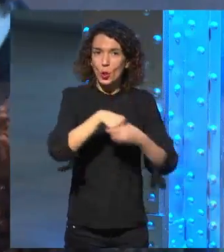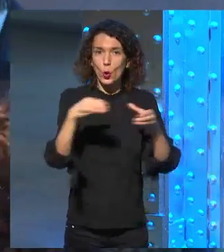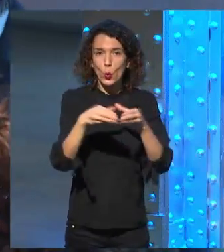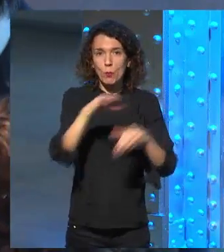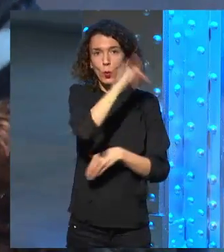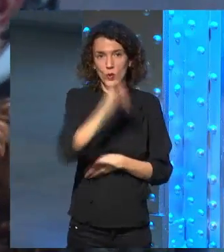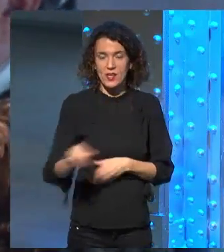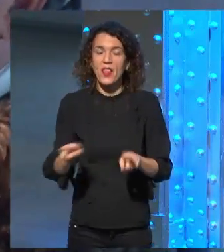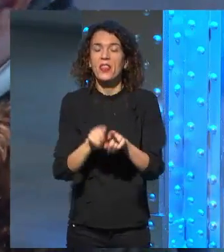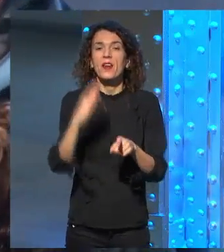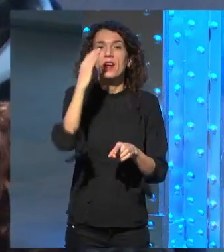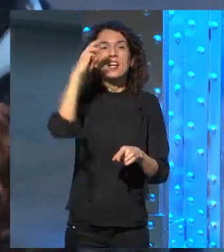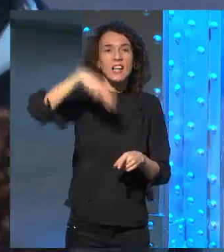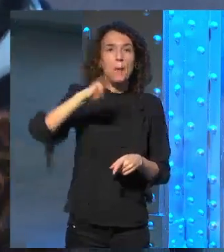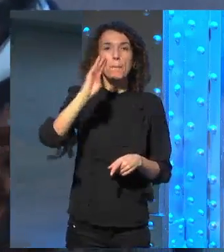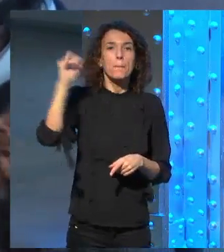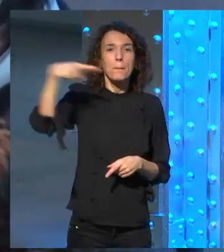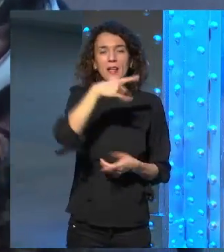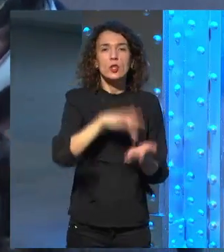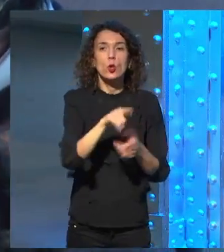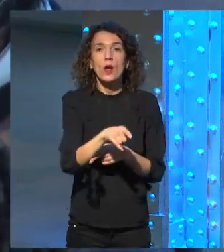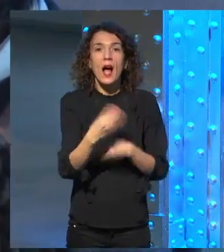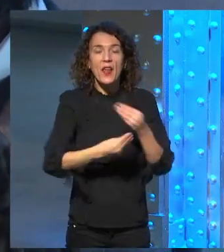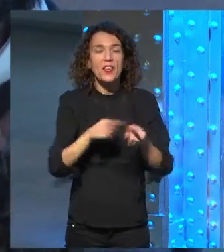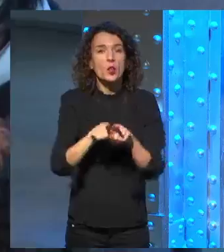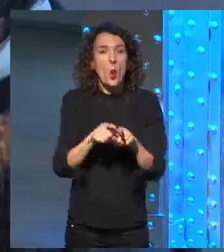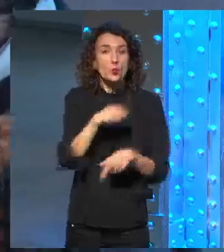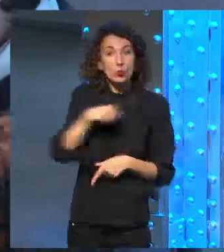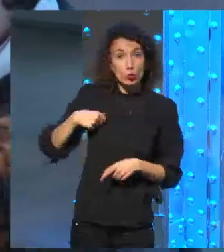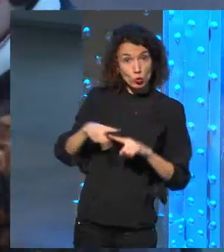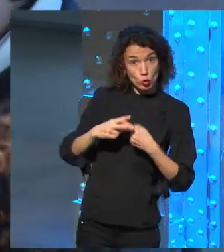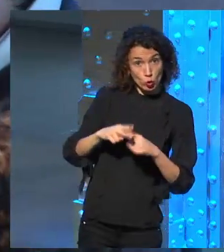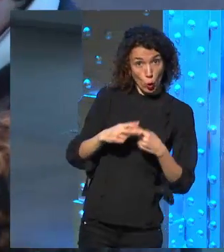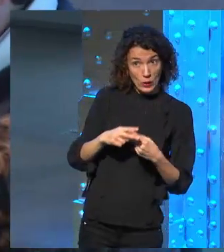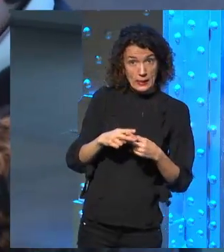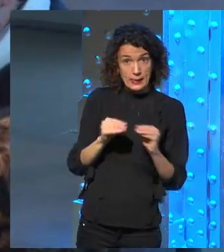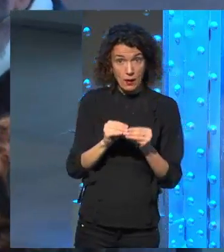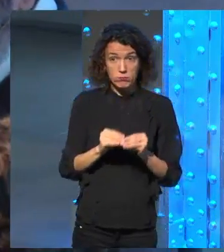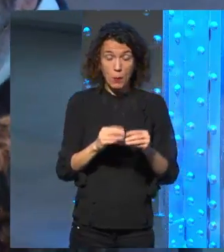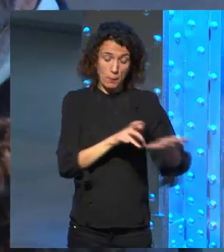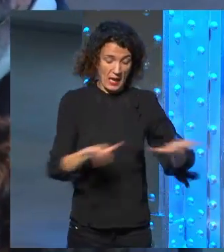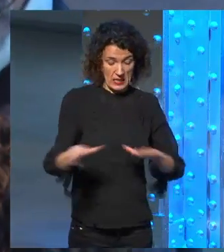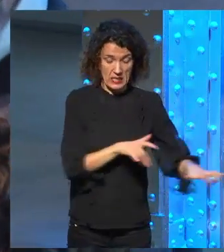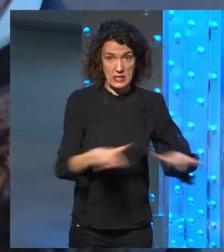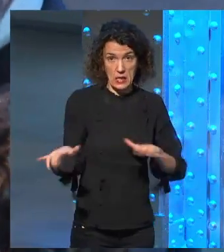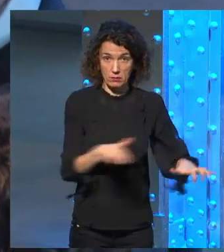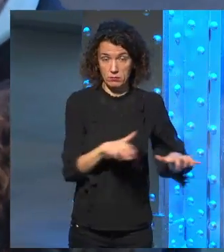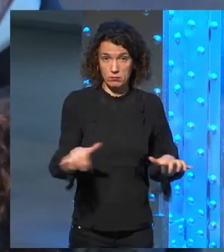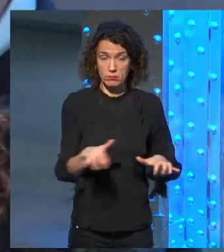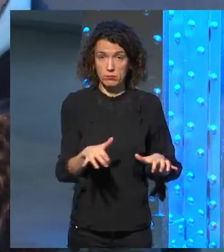que se llama el comping, que es cuando está haciendo un solista, el pianista